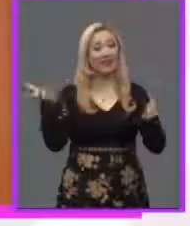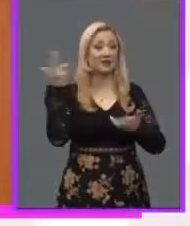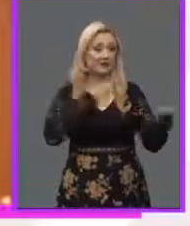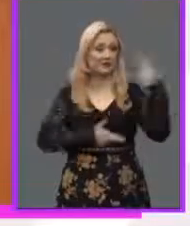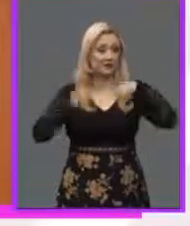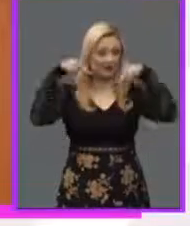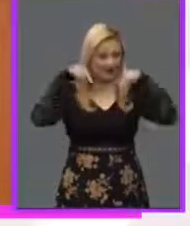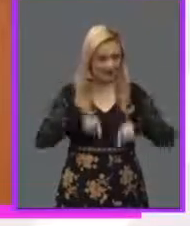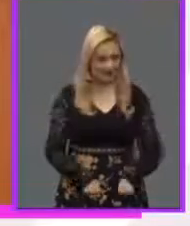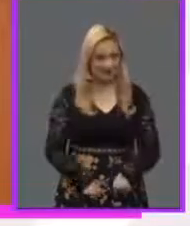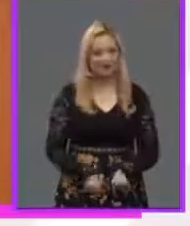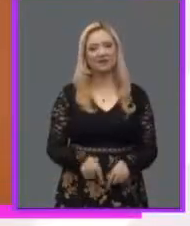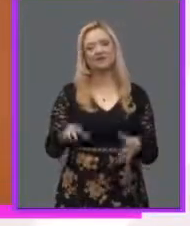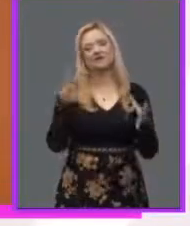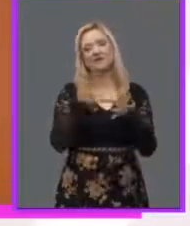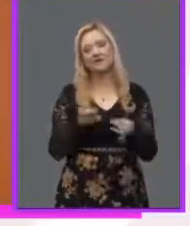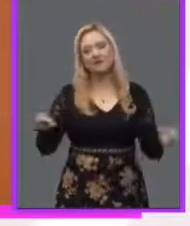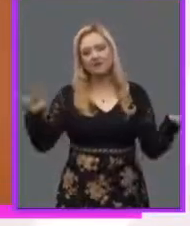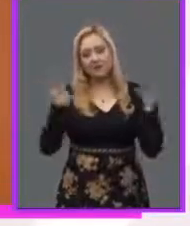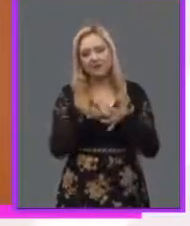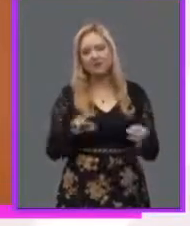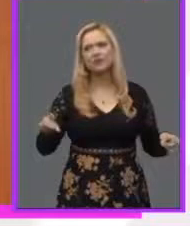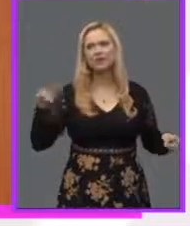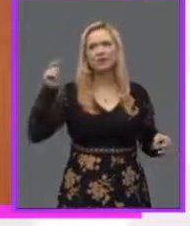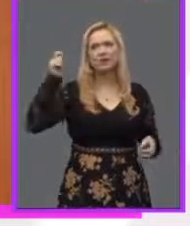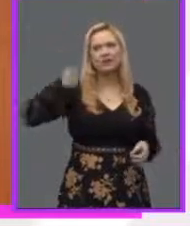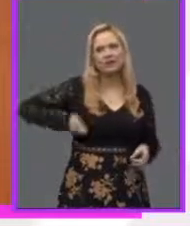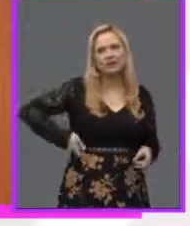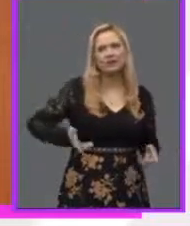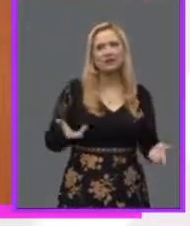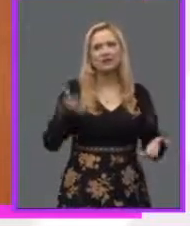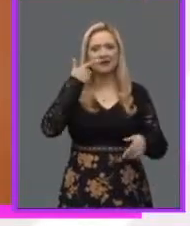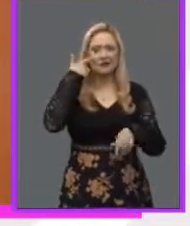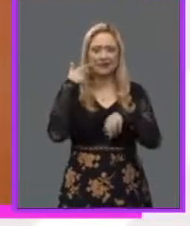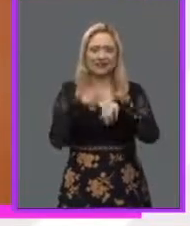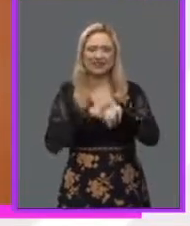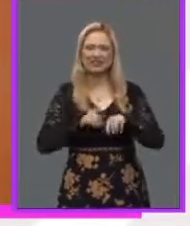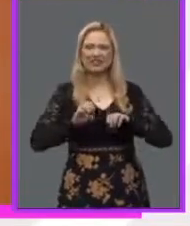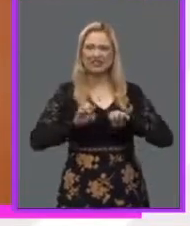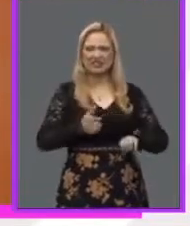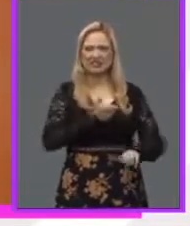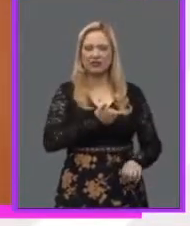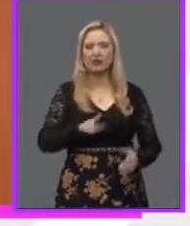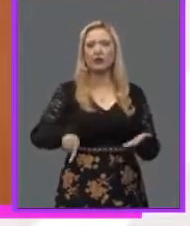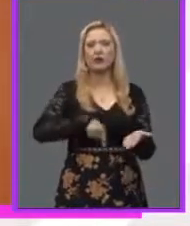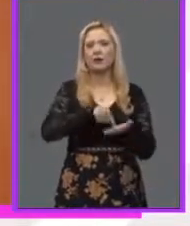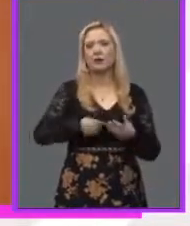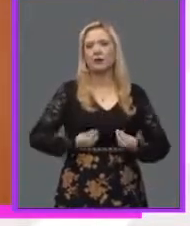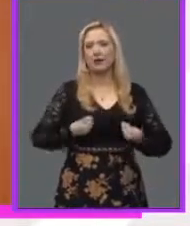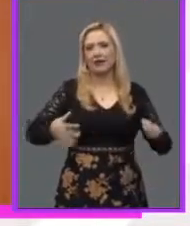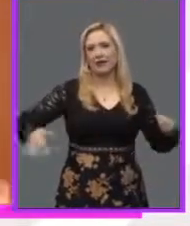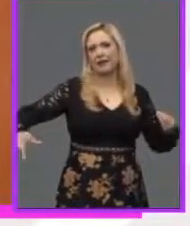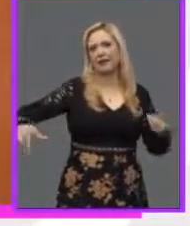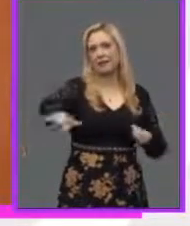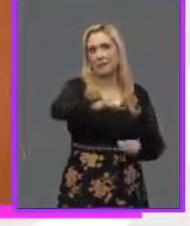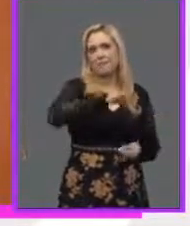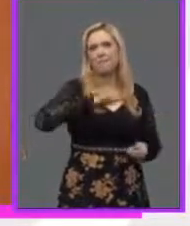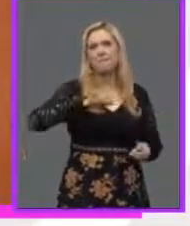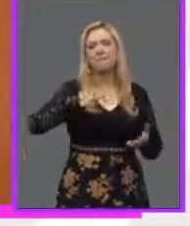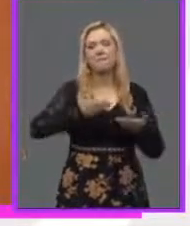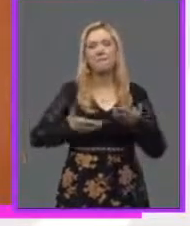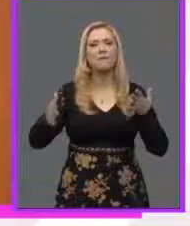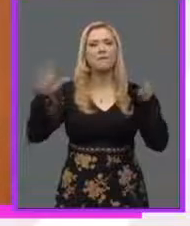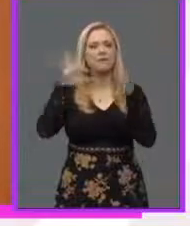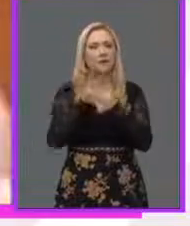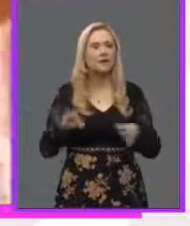Pues estamos aquí de vuelta en Espacio Diverso y estamos hablando sobre racismo en el espacio donde habitamos. Y bueno, pues todo lo